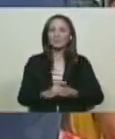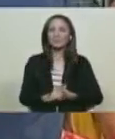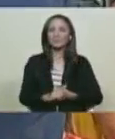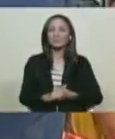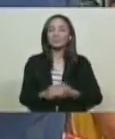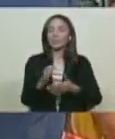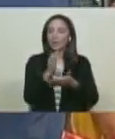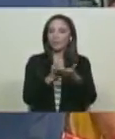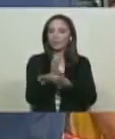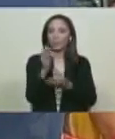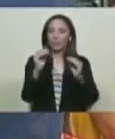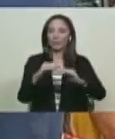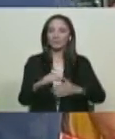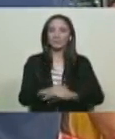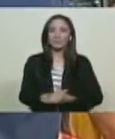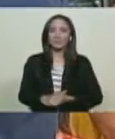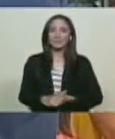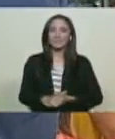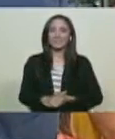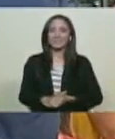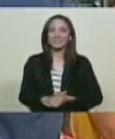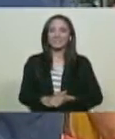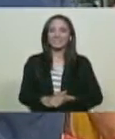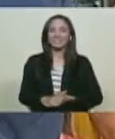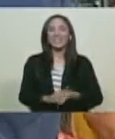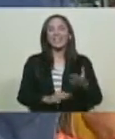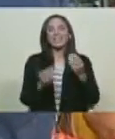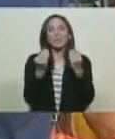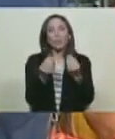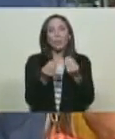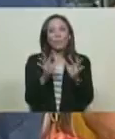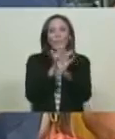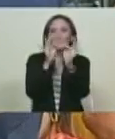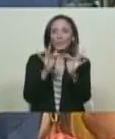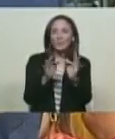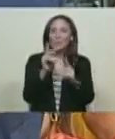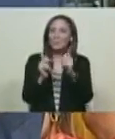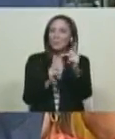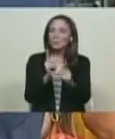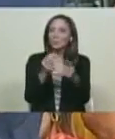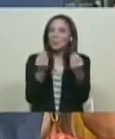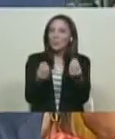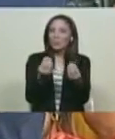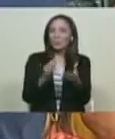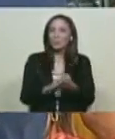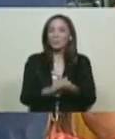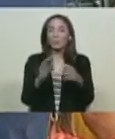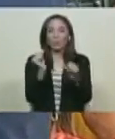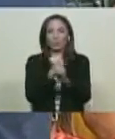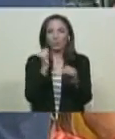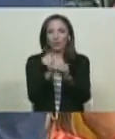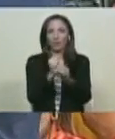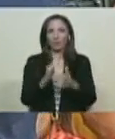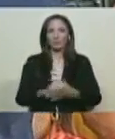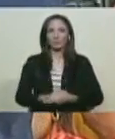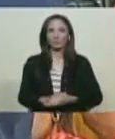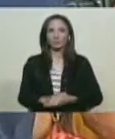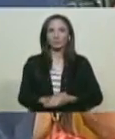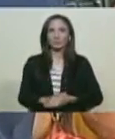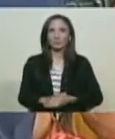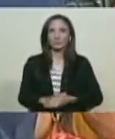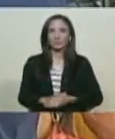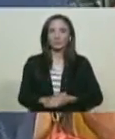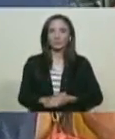Continúo. Los medios de producción deben estar en manos de la clase trabajadora.